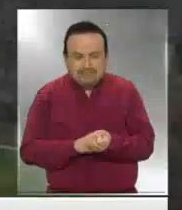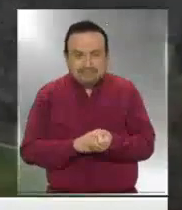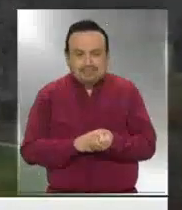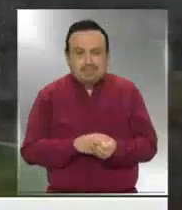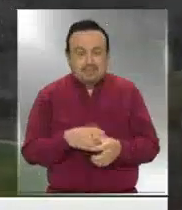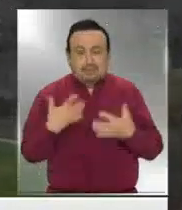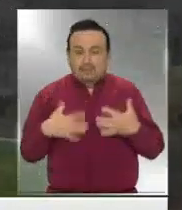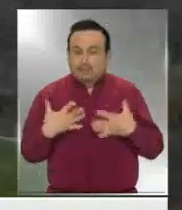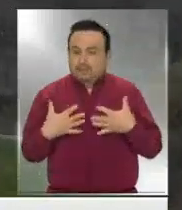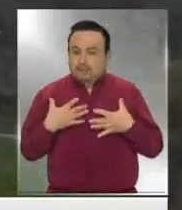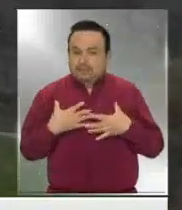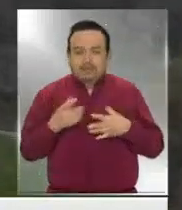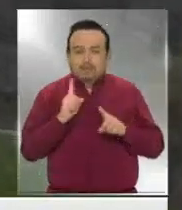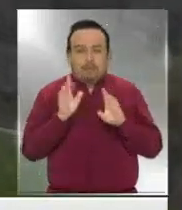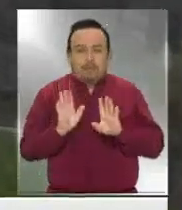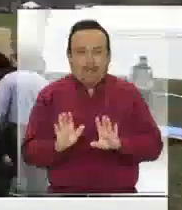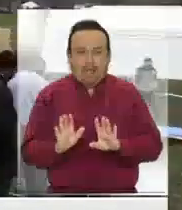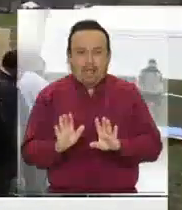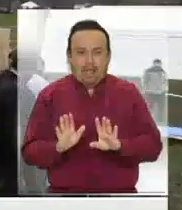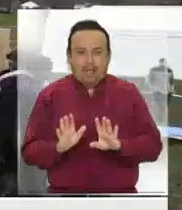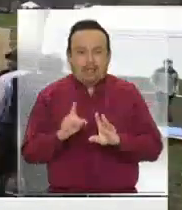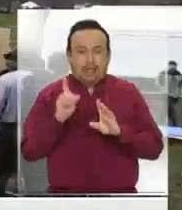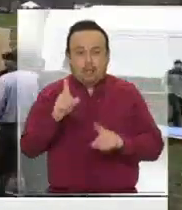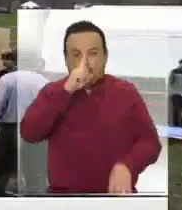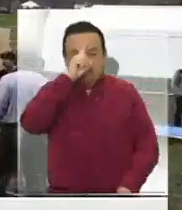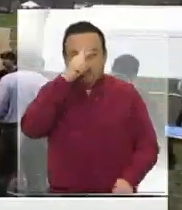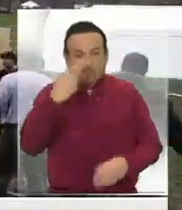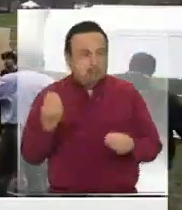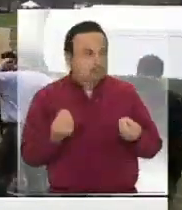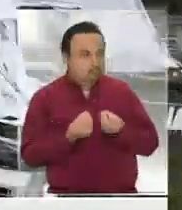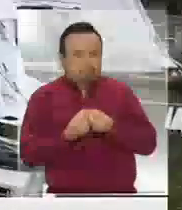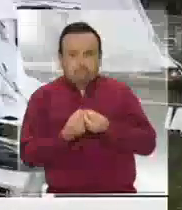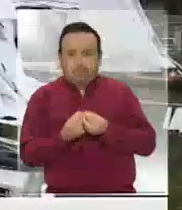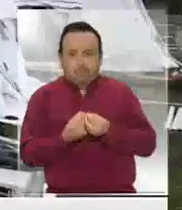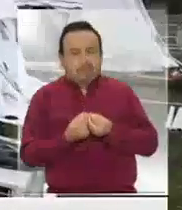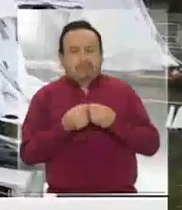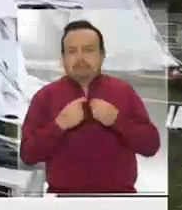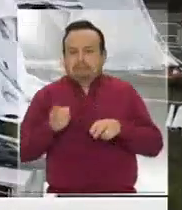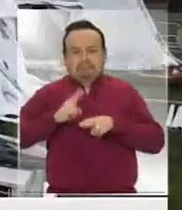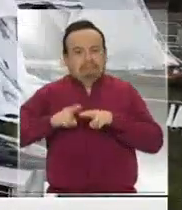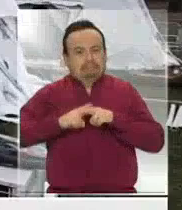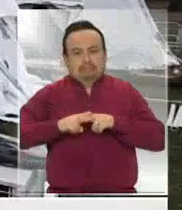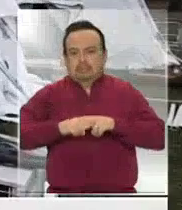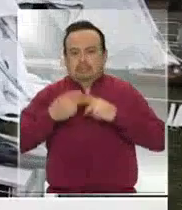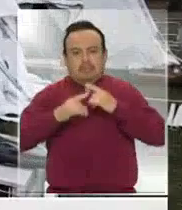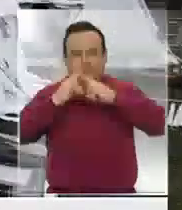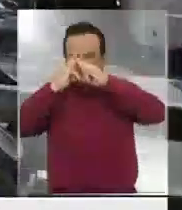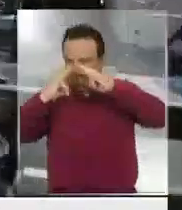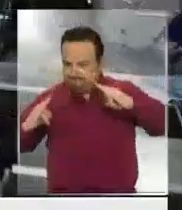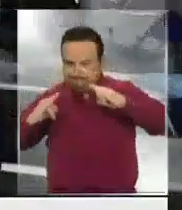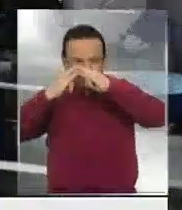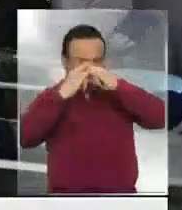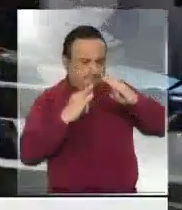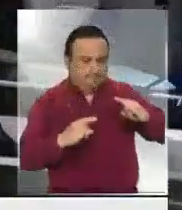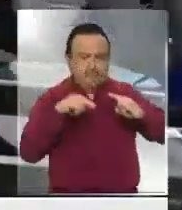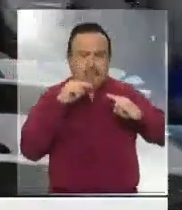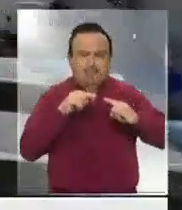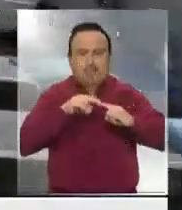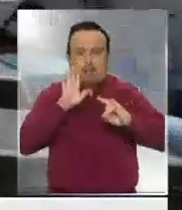El sonido es incesante. Y como los hospitales se hicieron pocos, no quedó más remedio que levantar recintos de